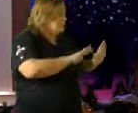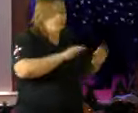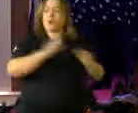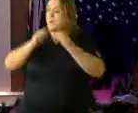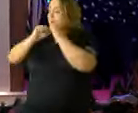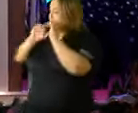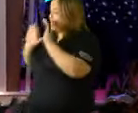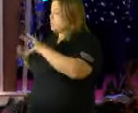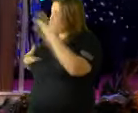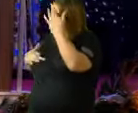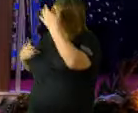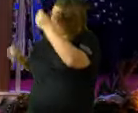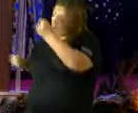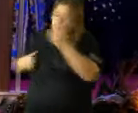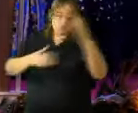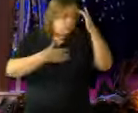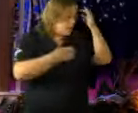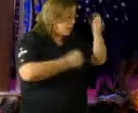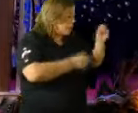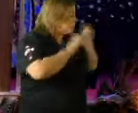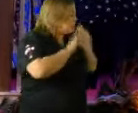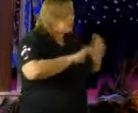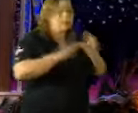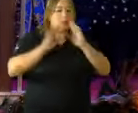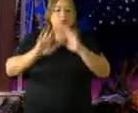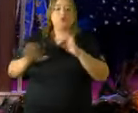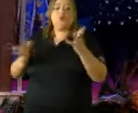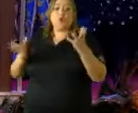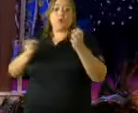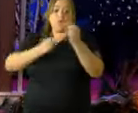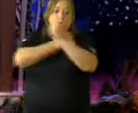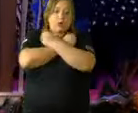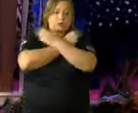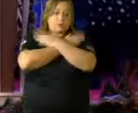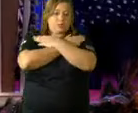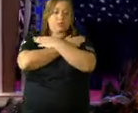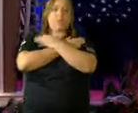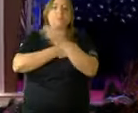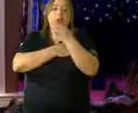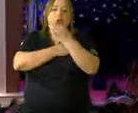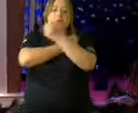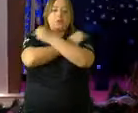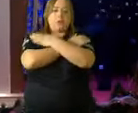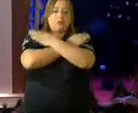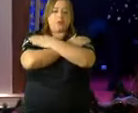declare bendición. Hermano, yo los quiero abrazar pronto. Nos vamos a abrazar.